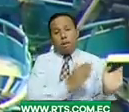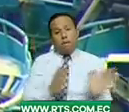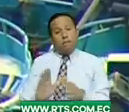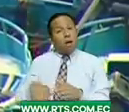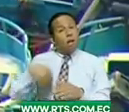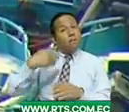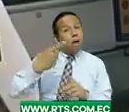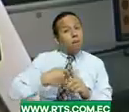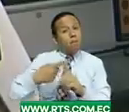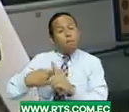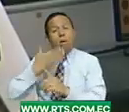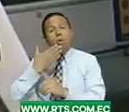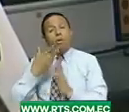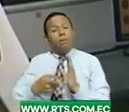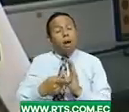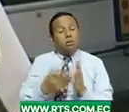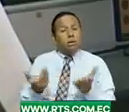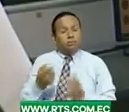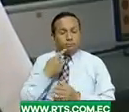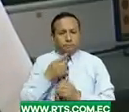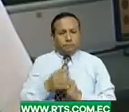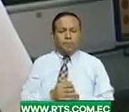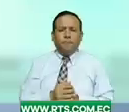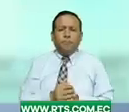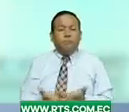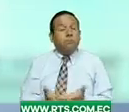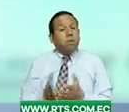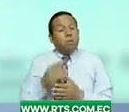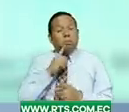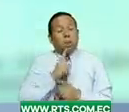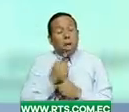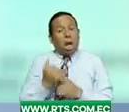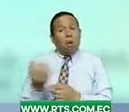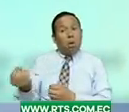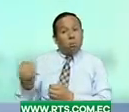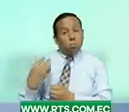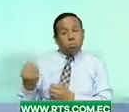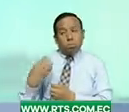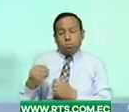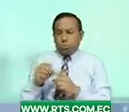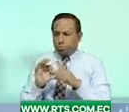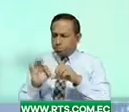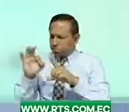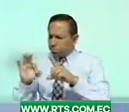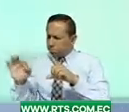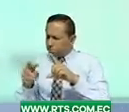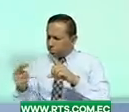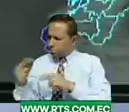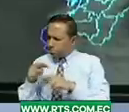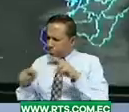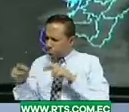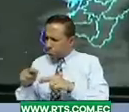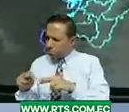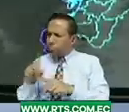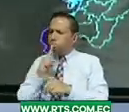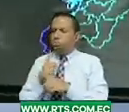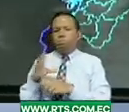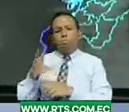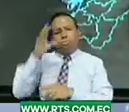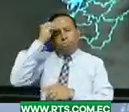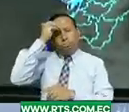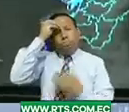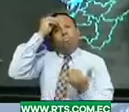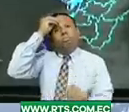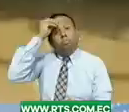al momento, y se ha ido desarrollando el calentamiento, que se comporte en algo parecido al Niño